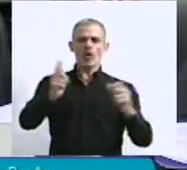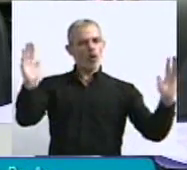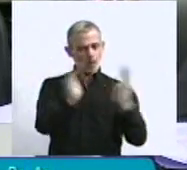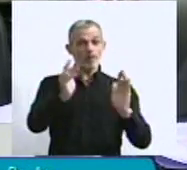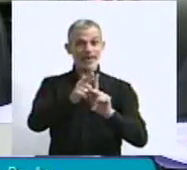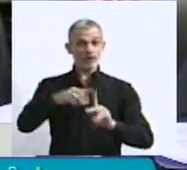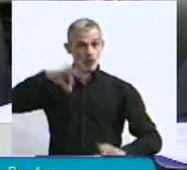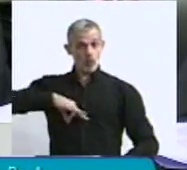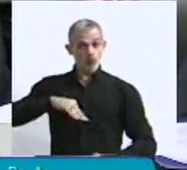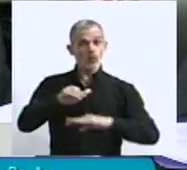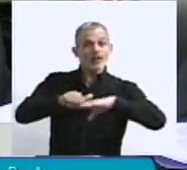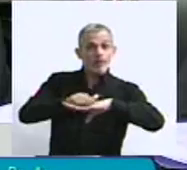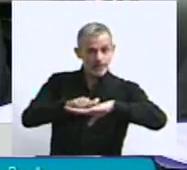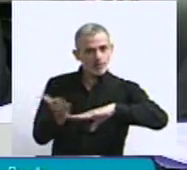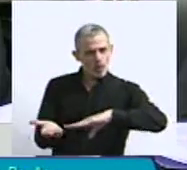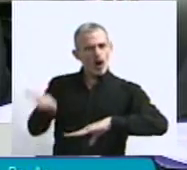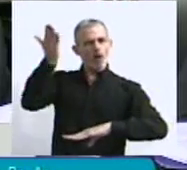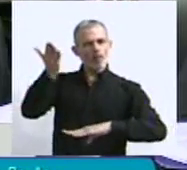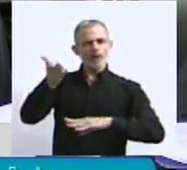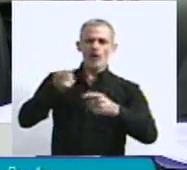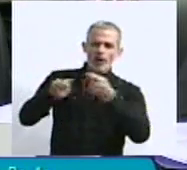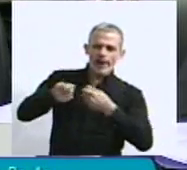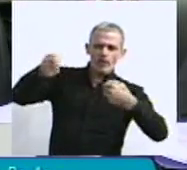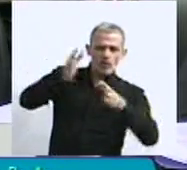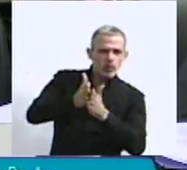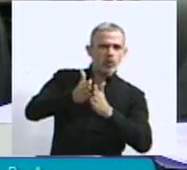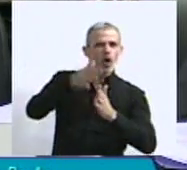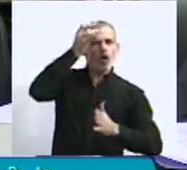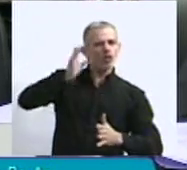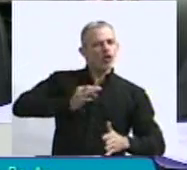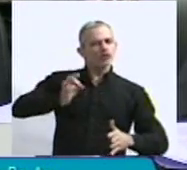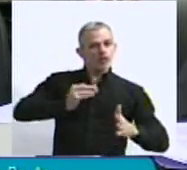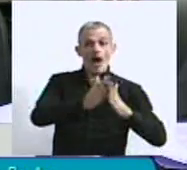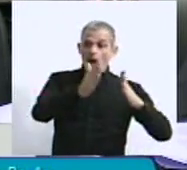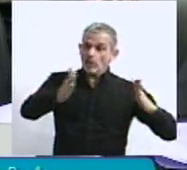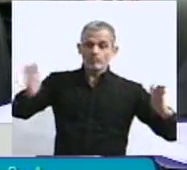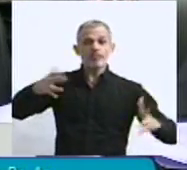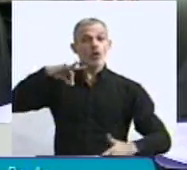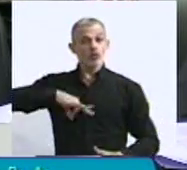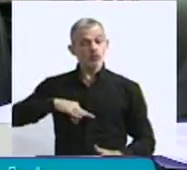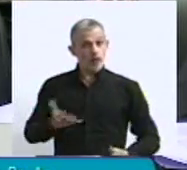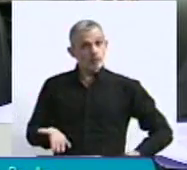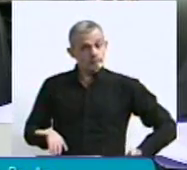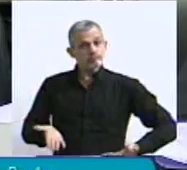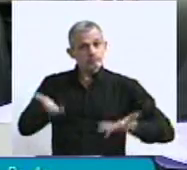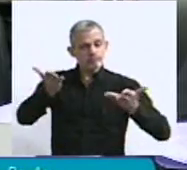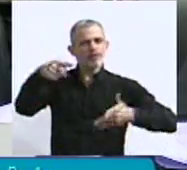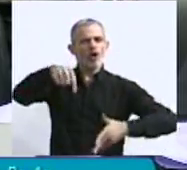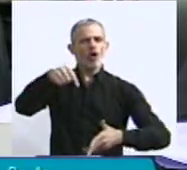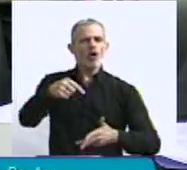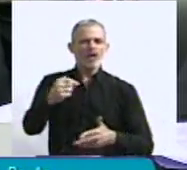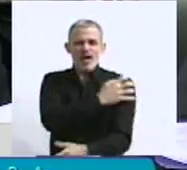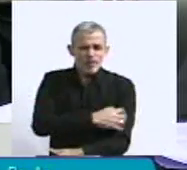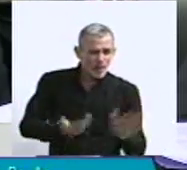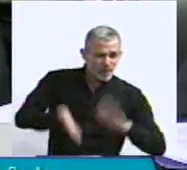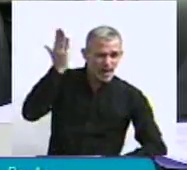salario mínimo y negociación paritaria durante 12 años continuados con salarios al alza, que hoy tenemos más pobres